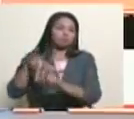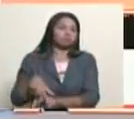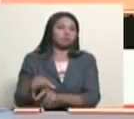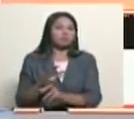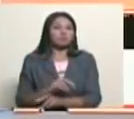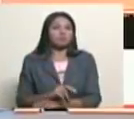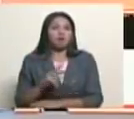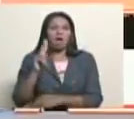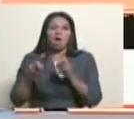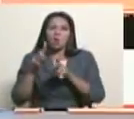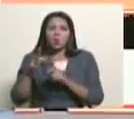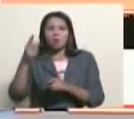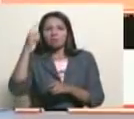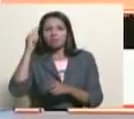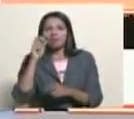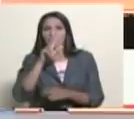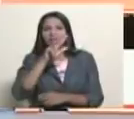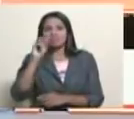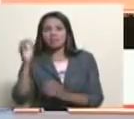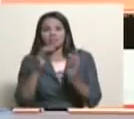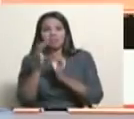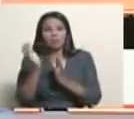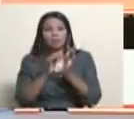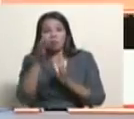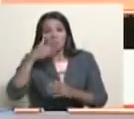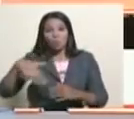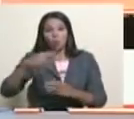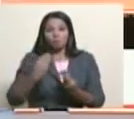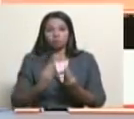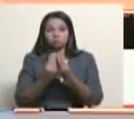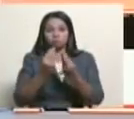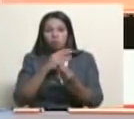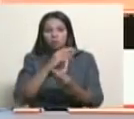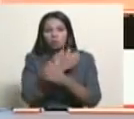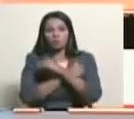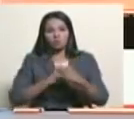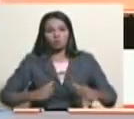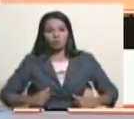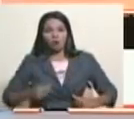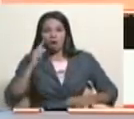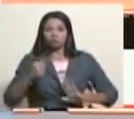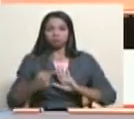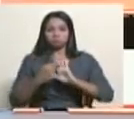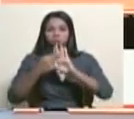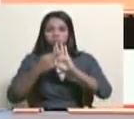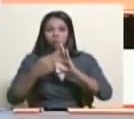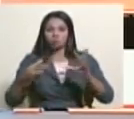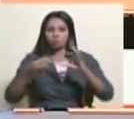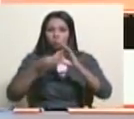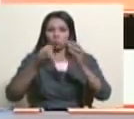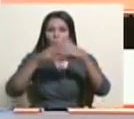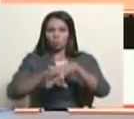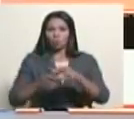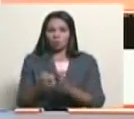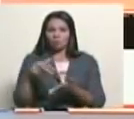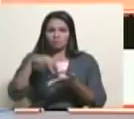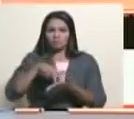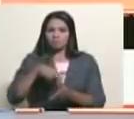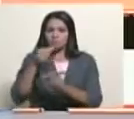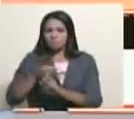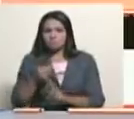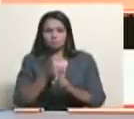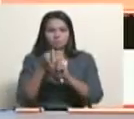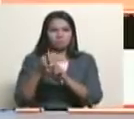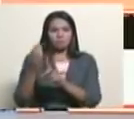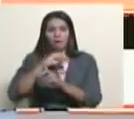Hace unos días, el 30 de abril, nuestro pueblo y la Fuerza Armada Nacional Bolivariana dieron demostraciones de unión, firmeza y combatividad,